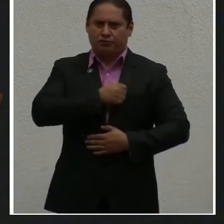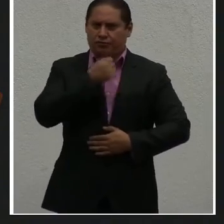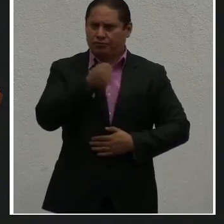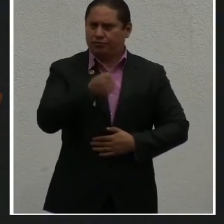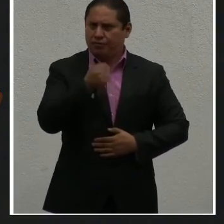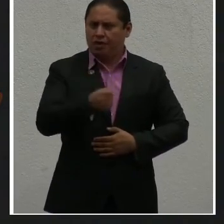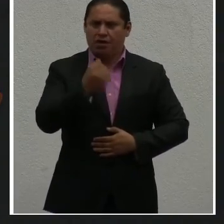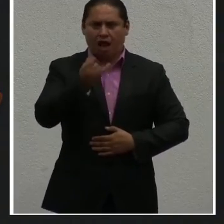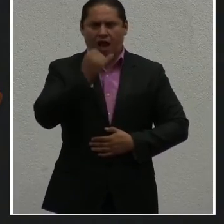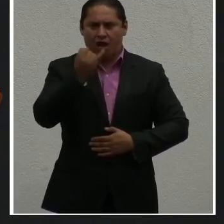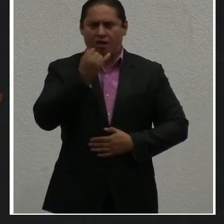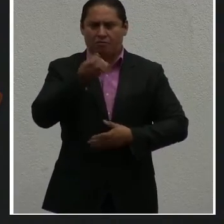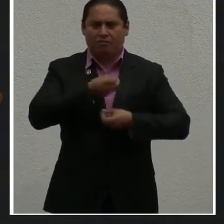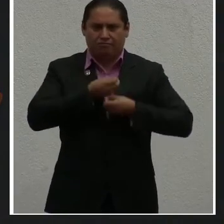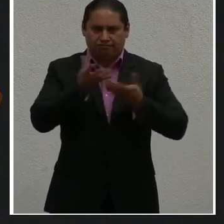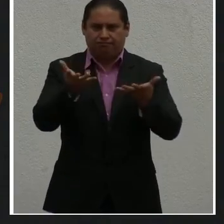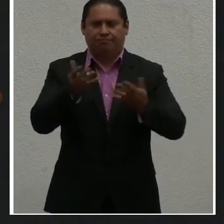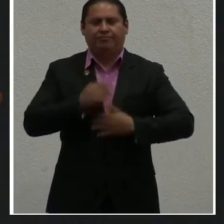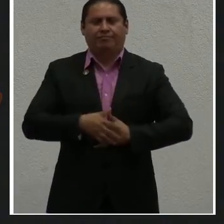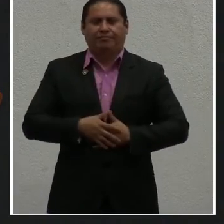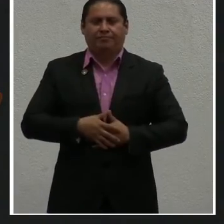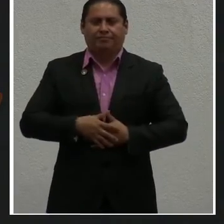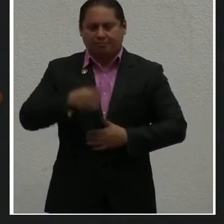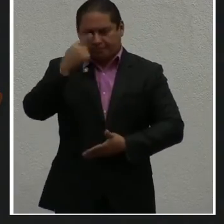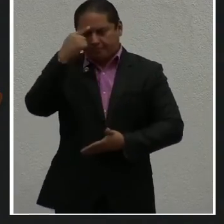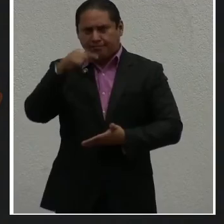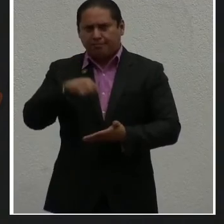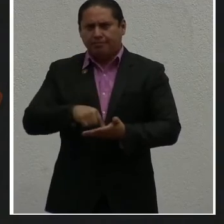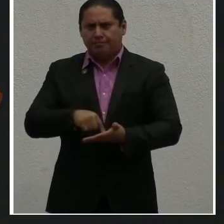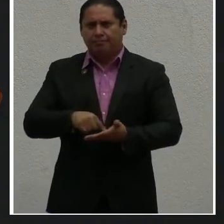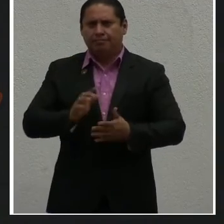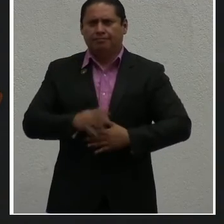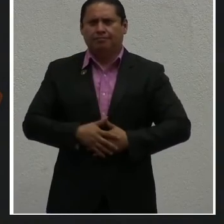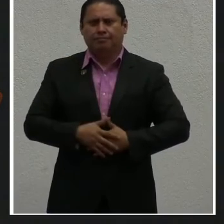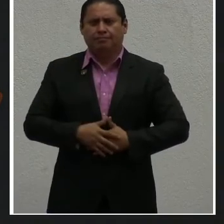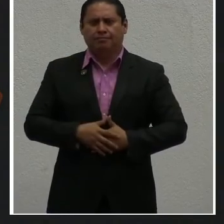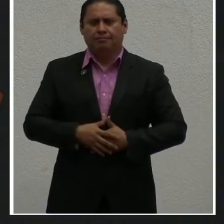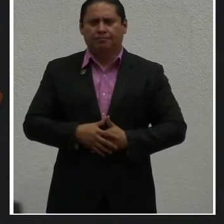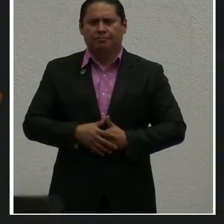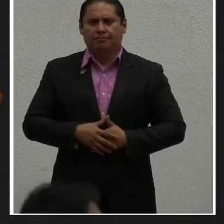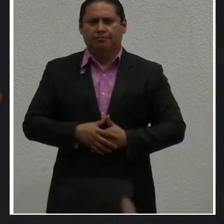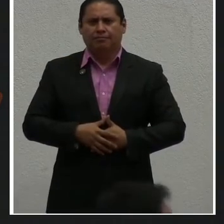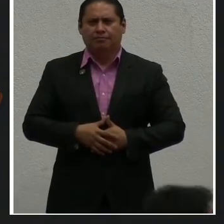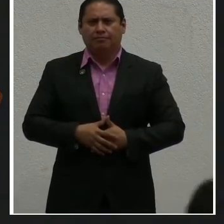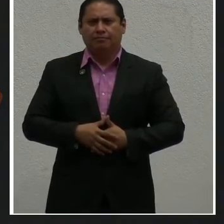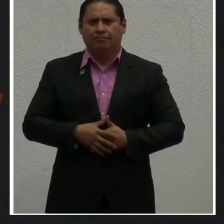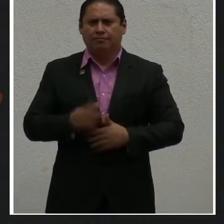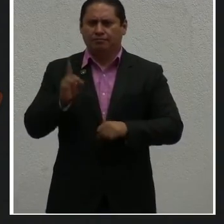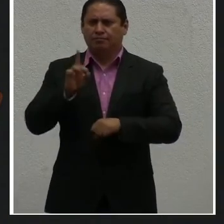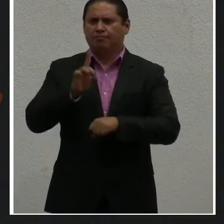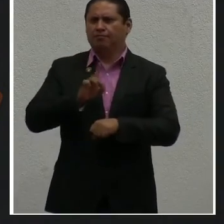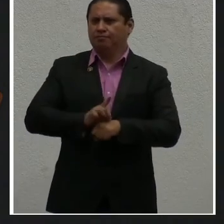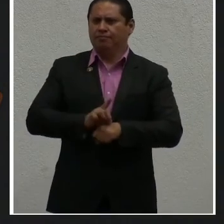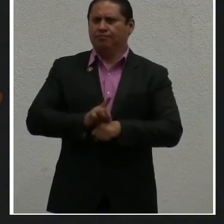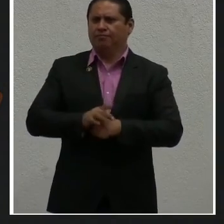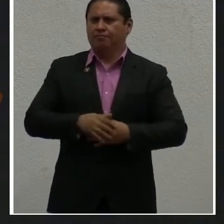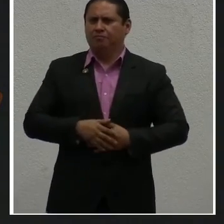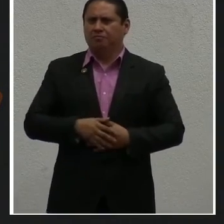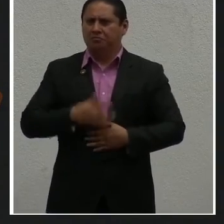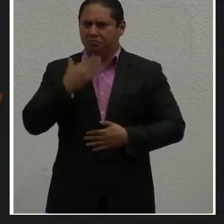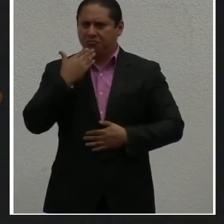lengua. Y creo que ha sido un día bastante